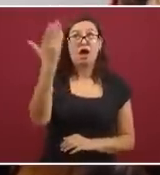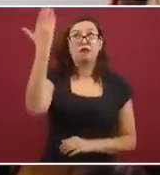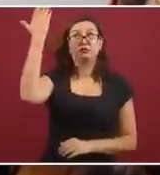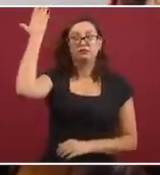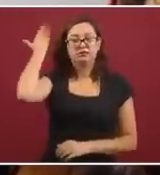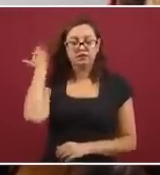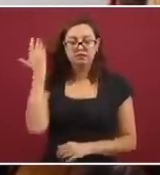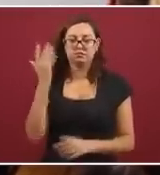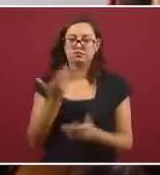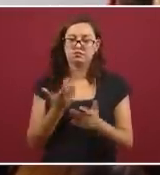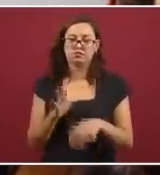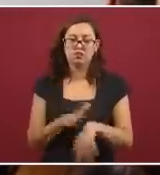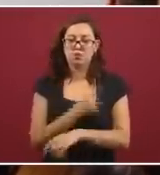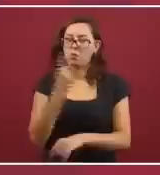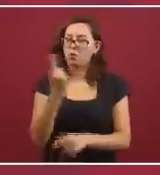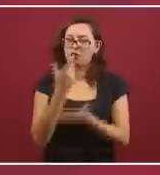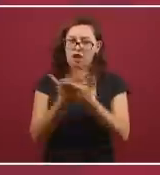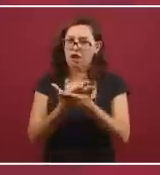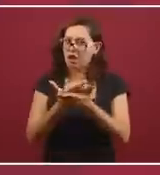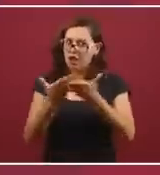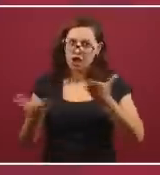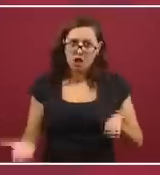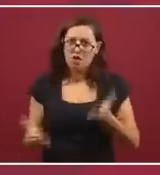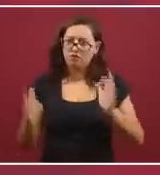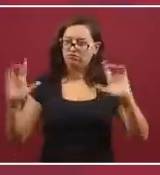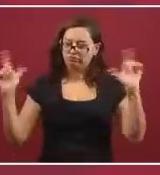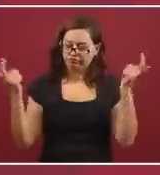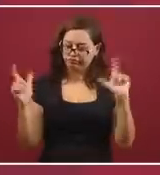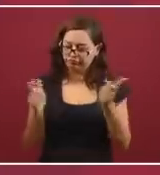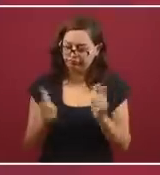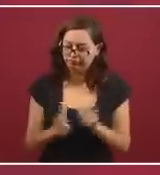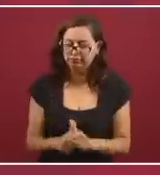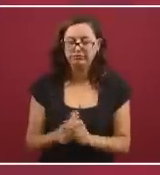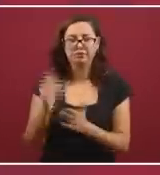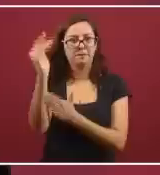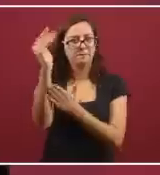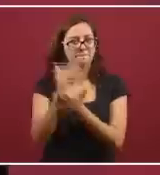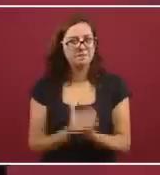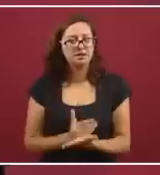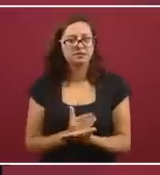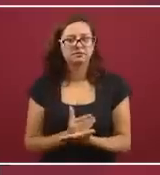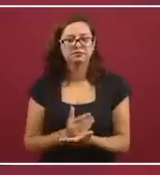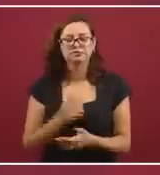ya se ha ido reduciendo el número pero alrededor de 50.000